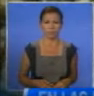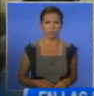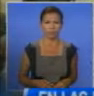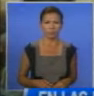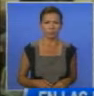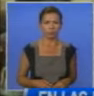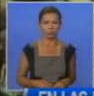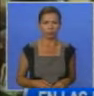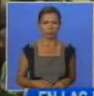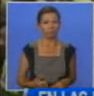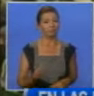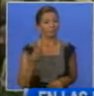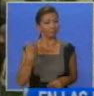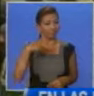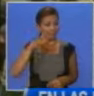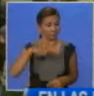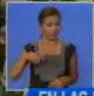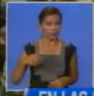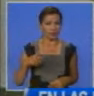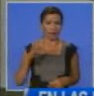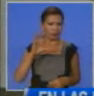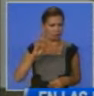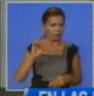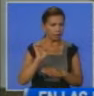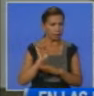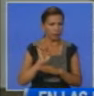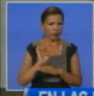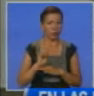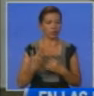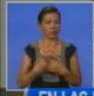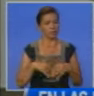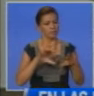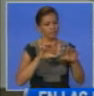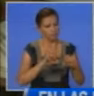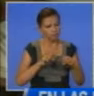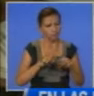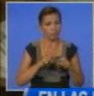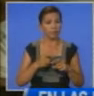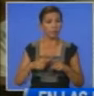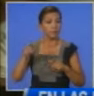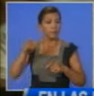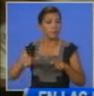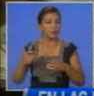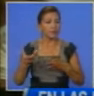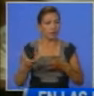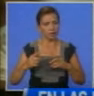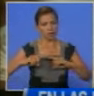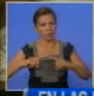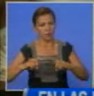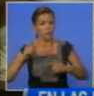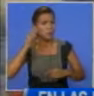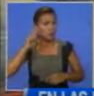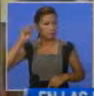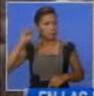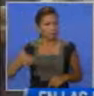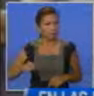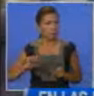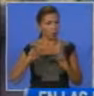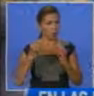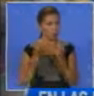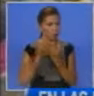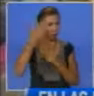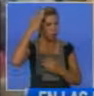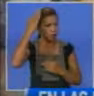Luego de ser sobreseídos provisionalmente el pasado 6 de enero en un polémico fallo judicial del delito de usura, alias Tesorito y su supuesta